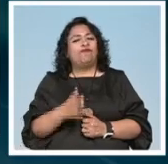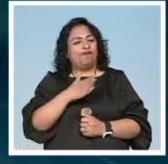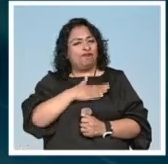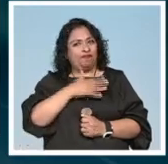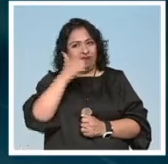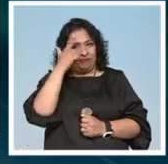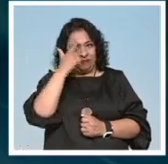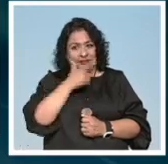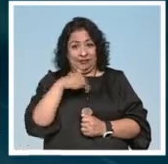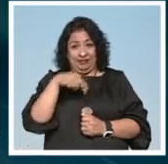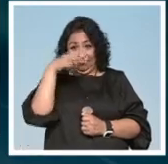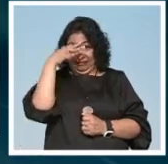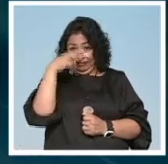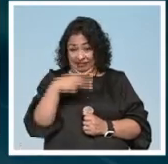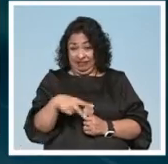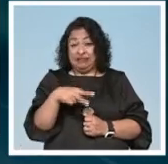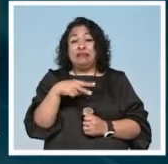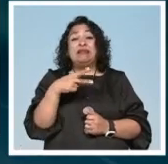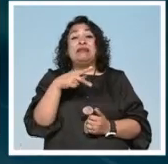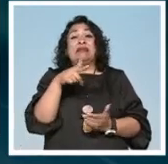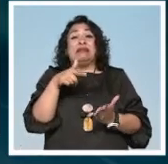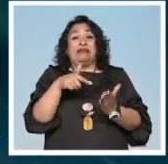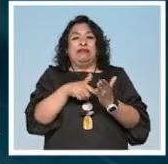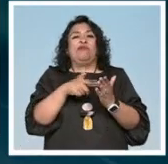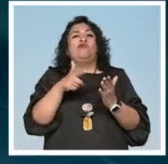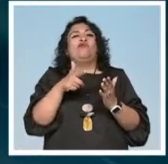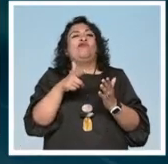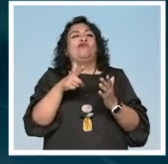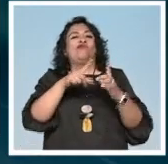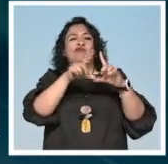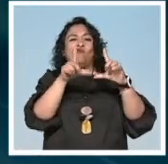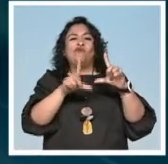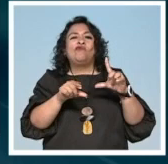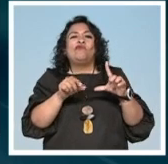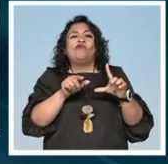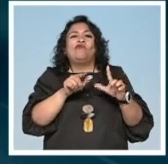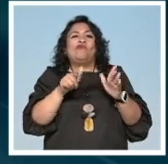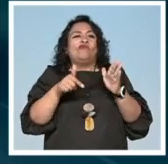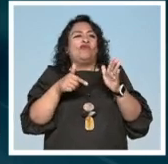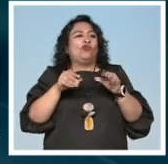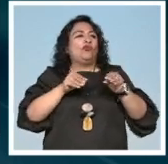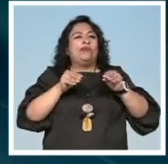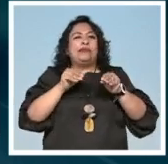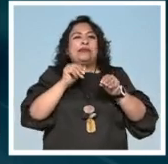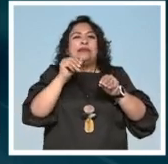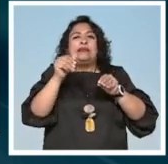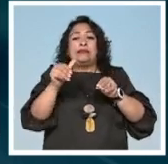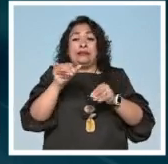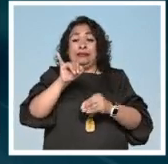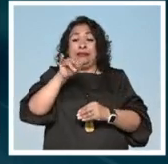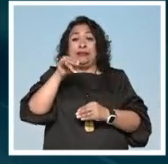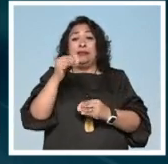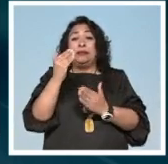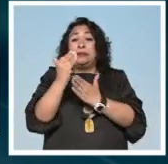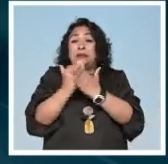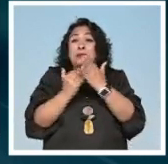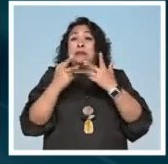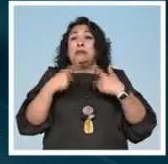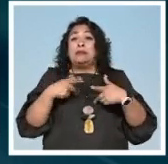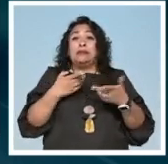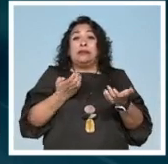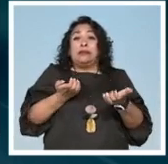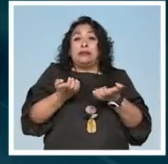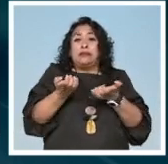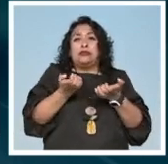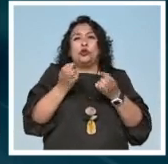Muy buenas noches. México se ha convertido en un país sedentario. Datos del INEGI revelan que ha bajado el número de personas que se